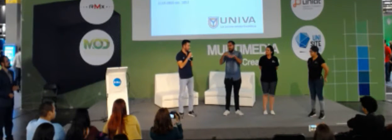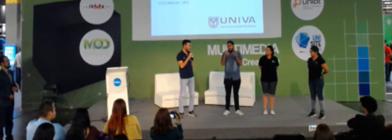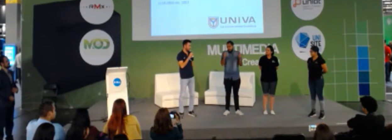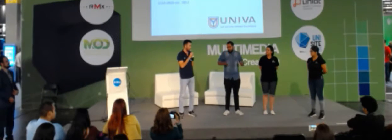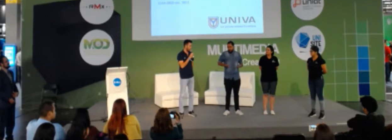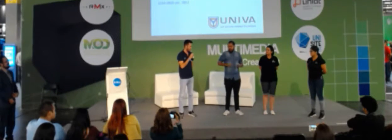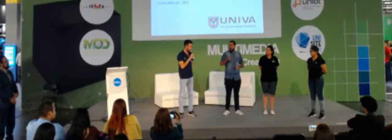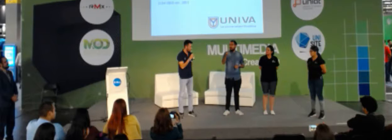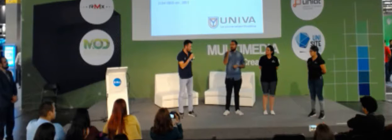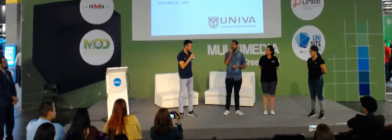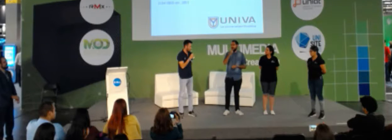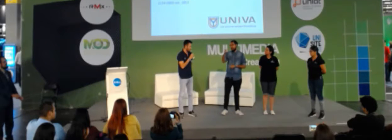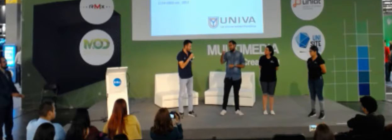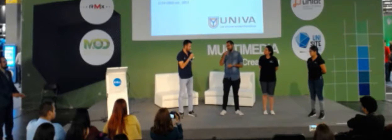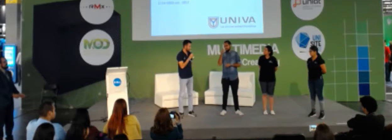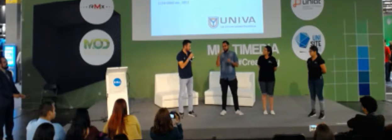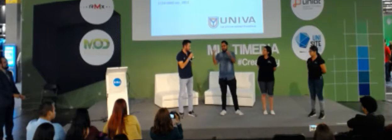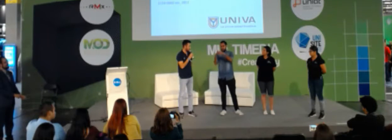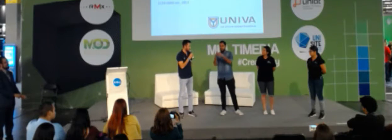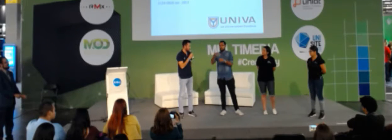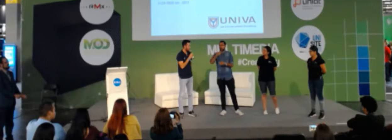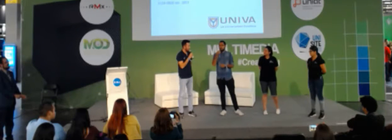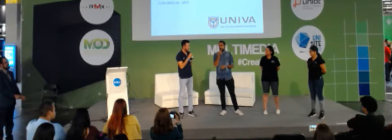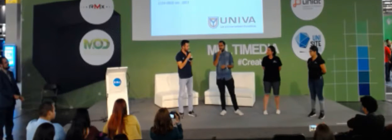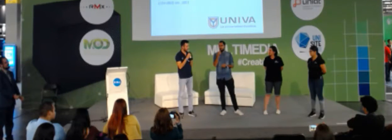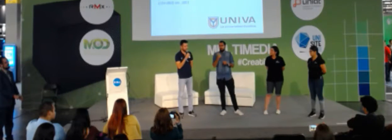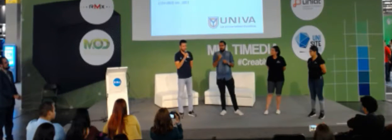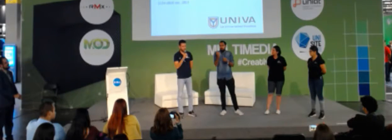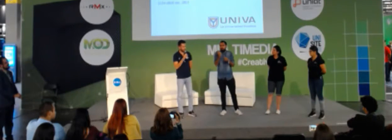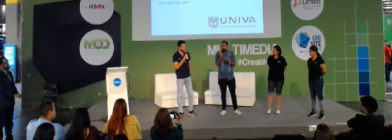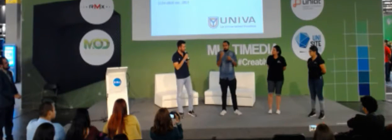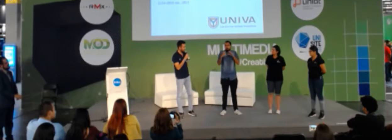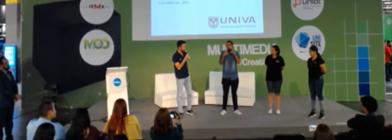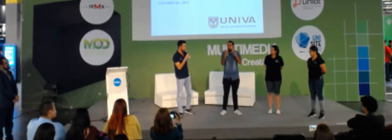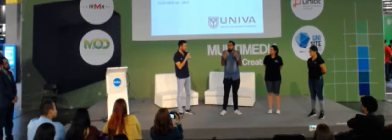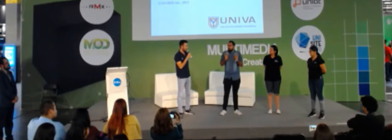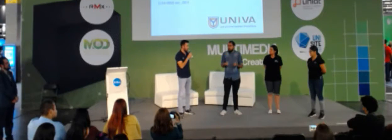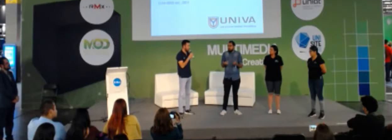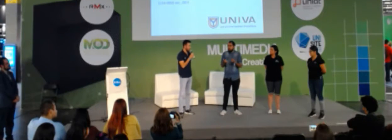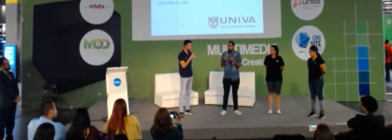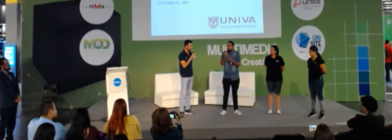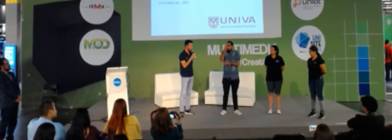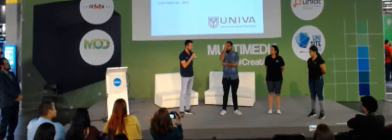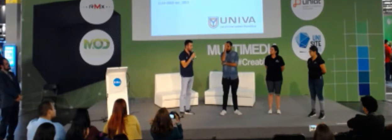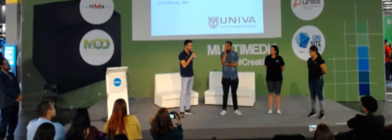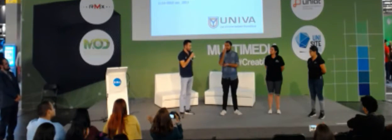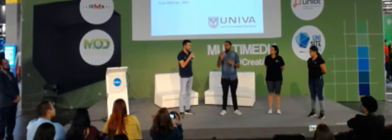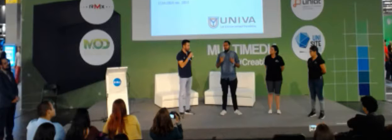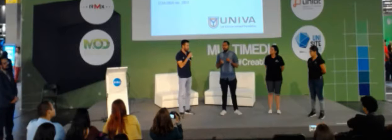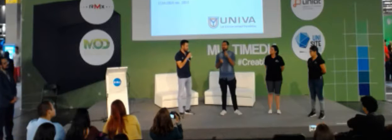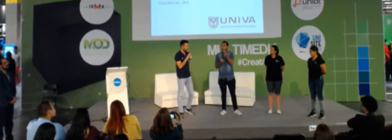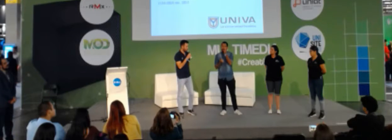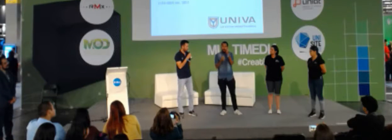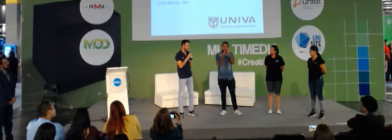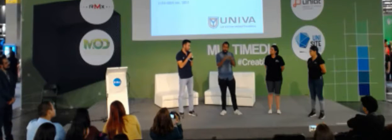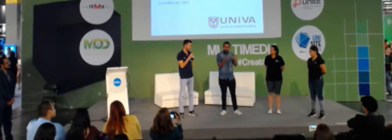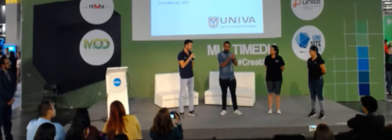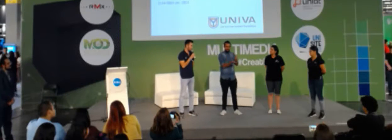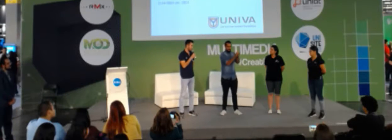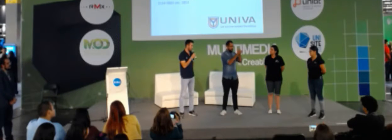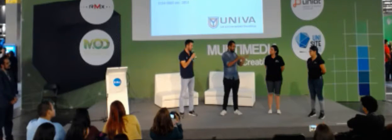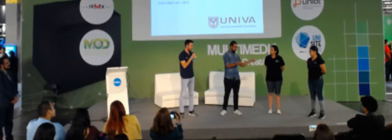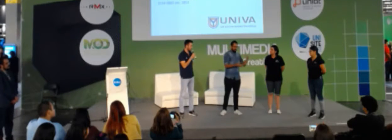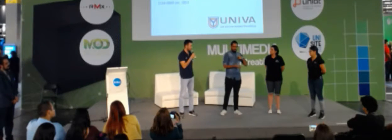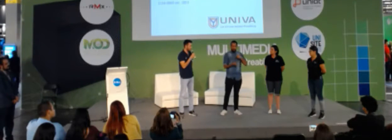pues yo manejo la lengua de señas desde pequeño. Así como ustedes oyentes que manejan el español, pues bueno, nos quedamos